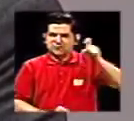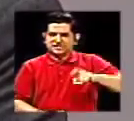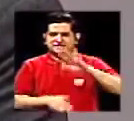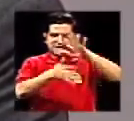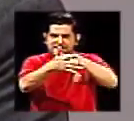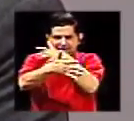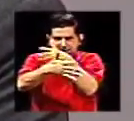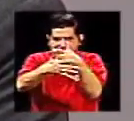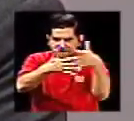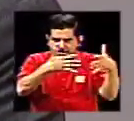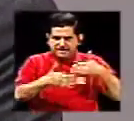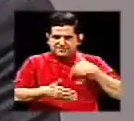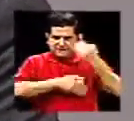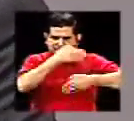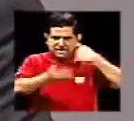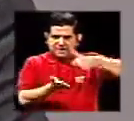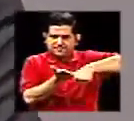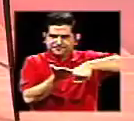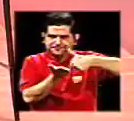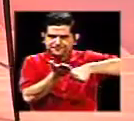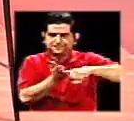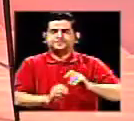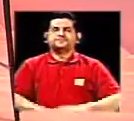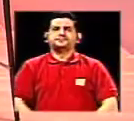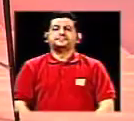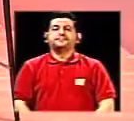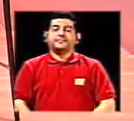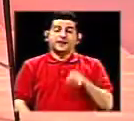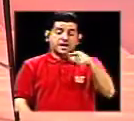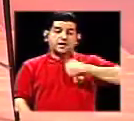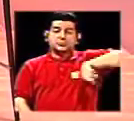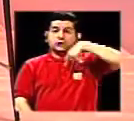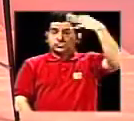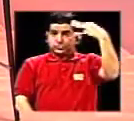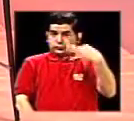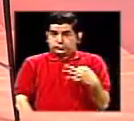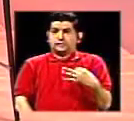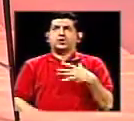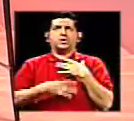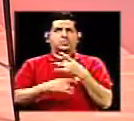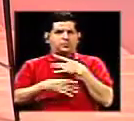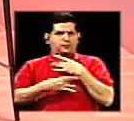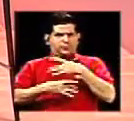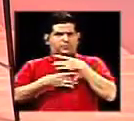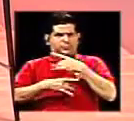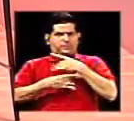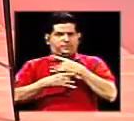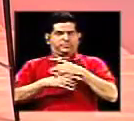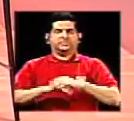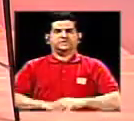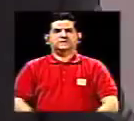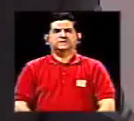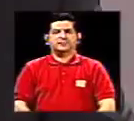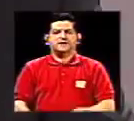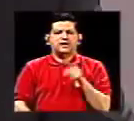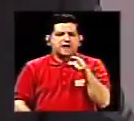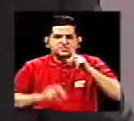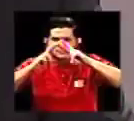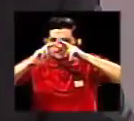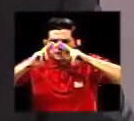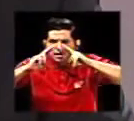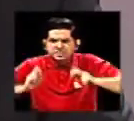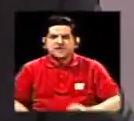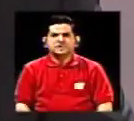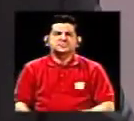agenda en un proceso electoral. Lo cual nos pareció muy interesante, porque estas mediciones